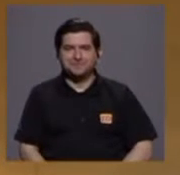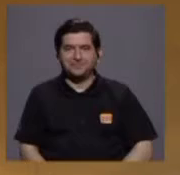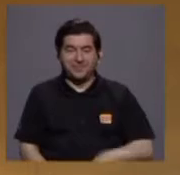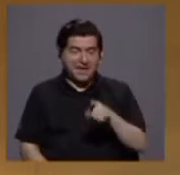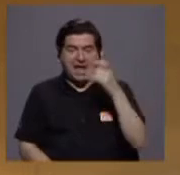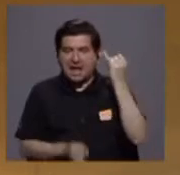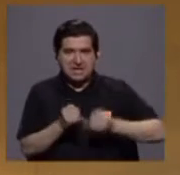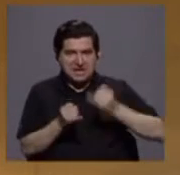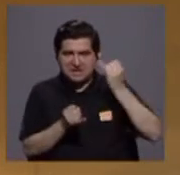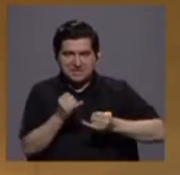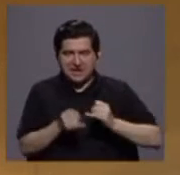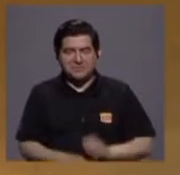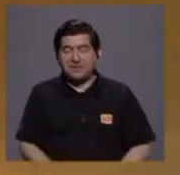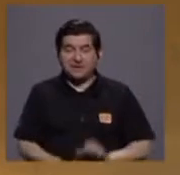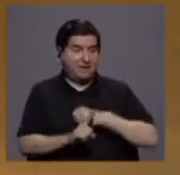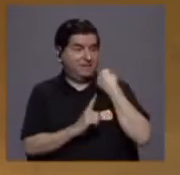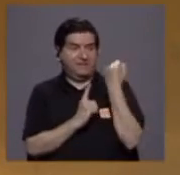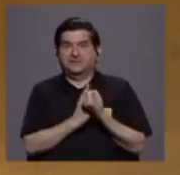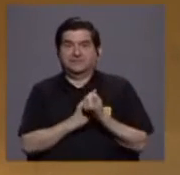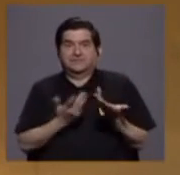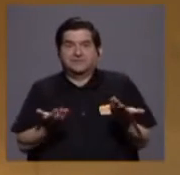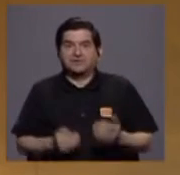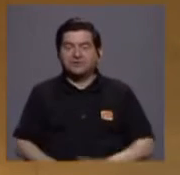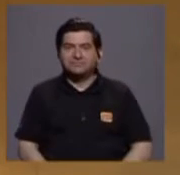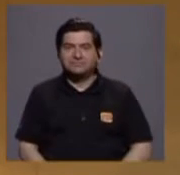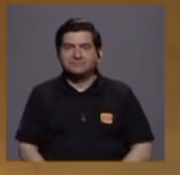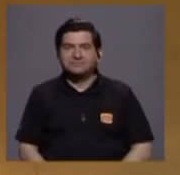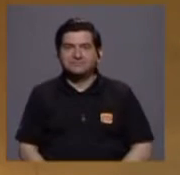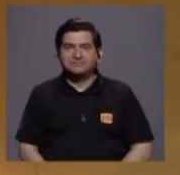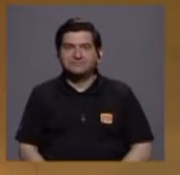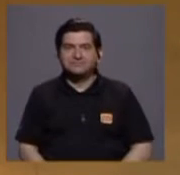se acababa la película,